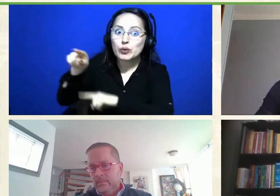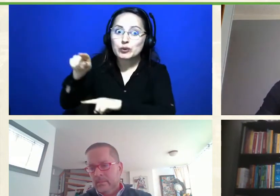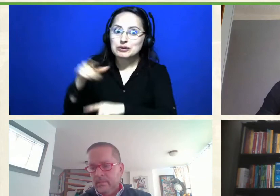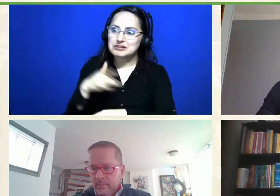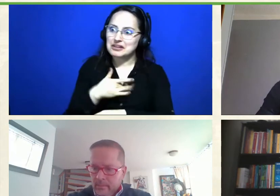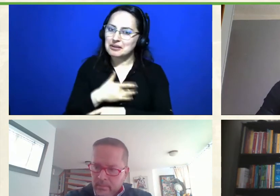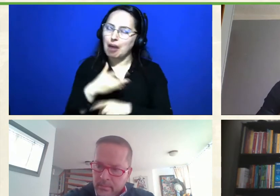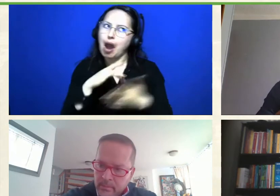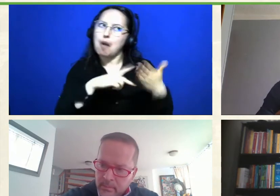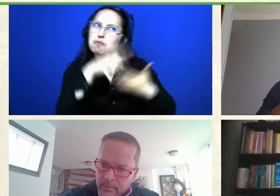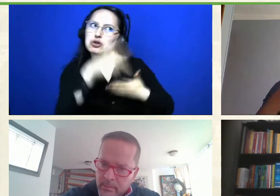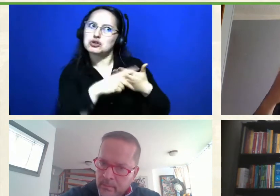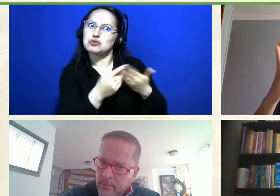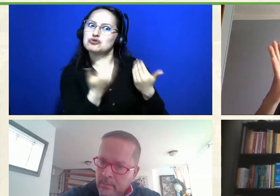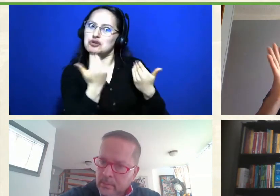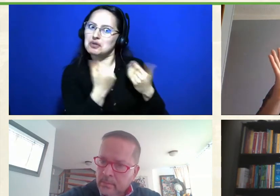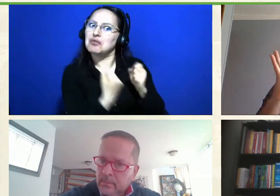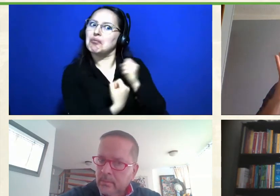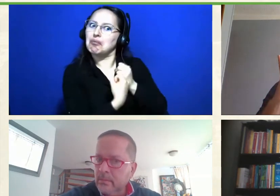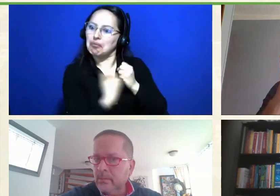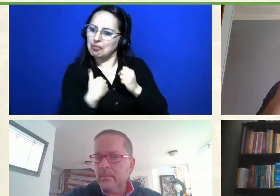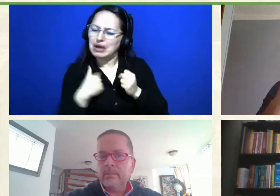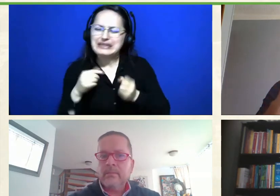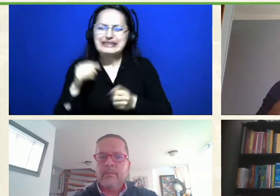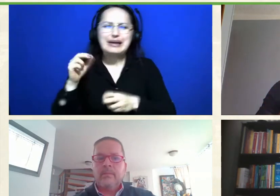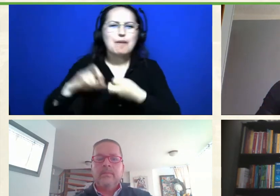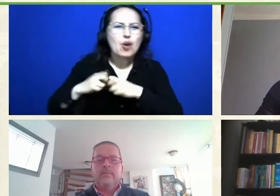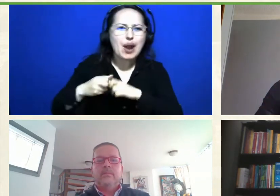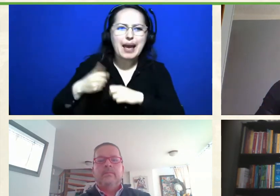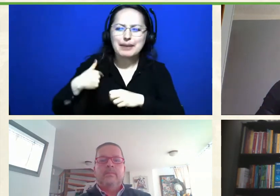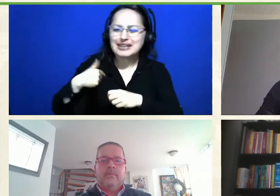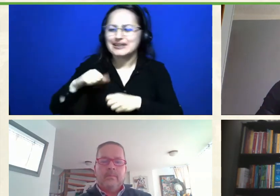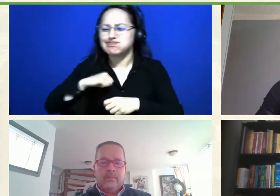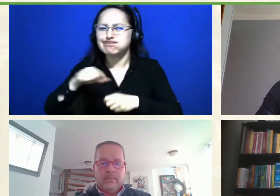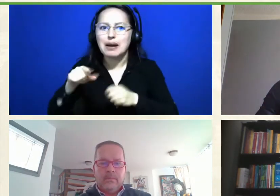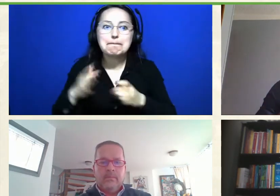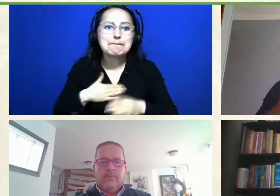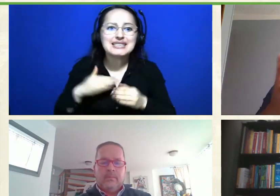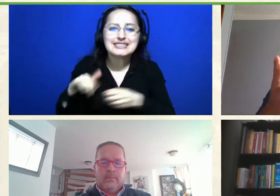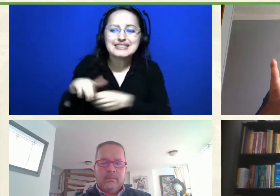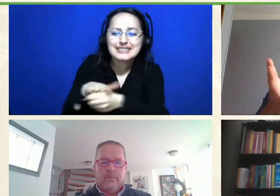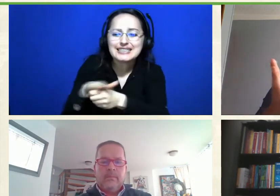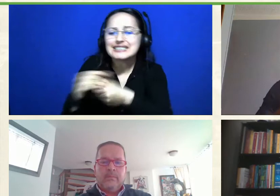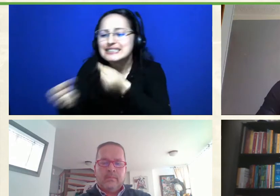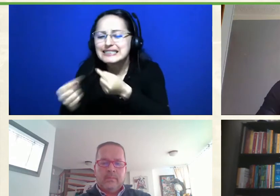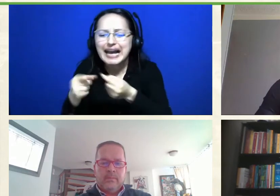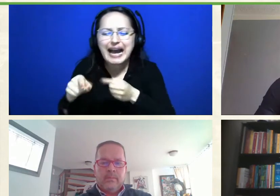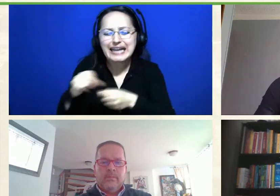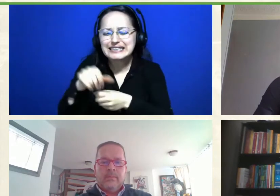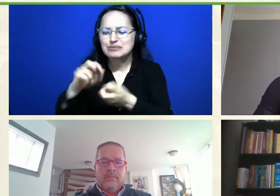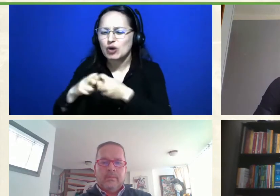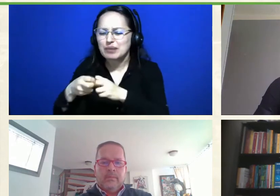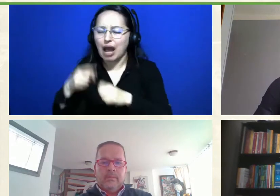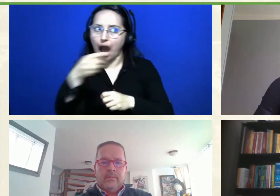podría ser una solución o una respuesta a los problemas de infraestructura que tienen dentro de sus territorios, dentro de sus localidades.